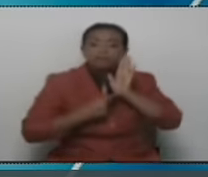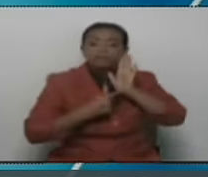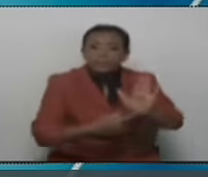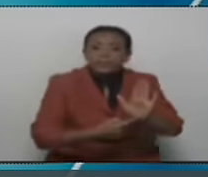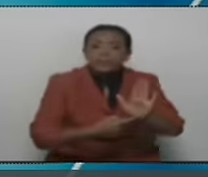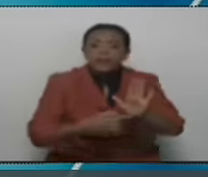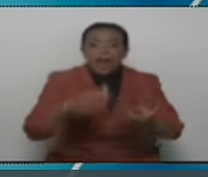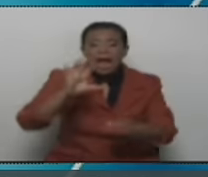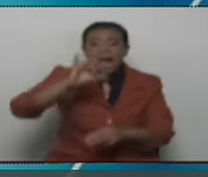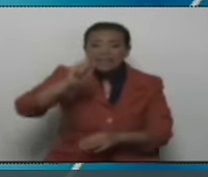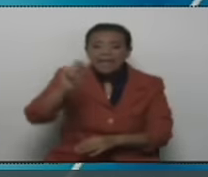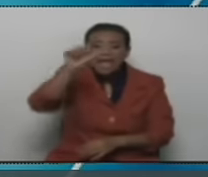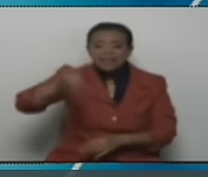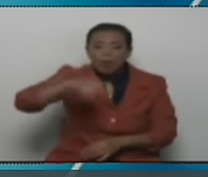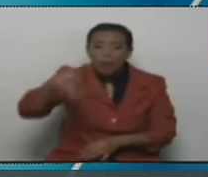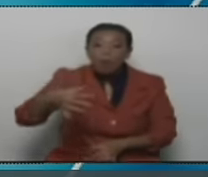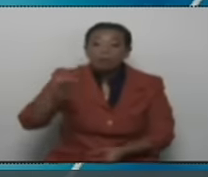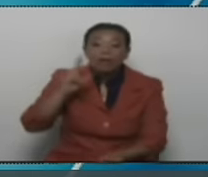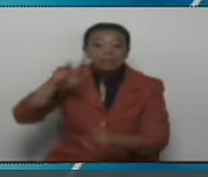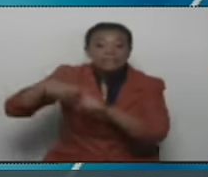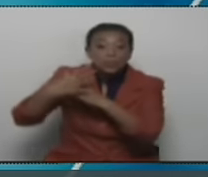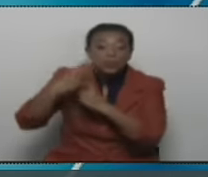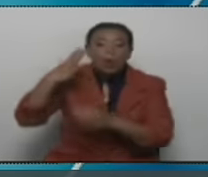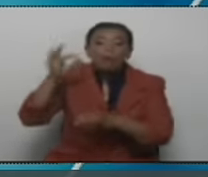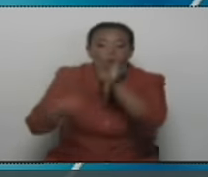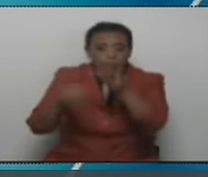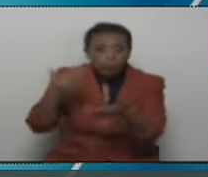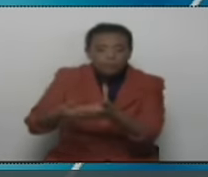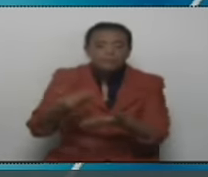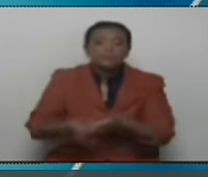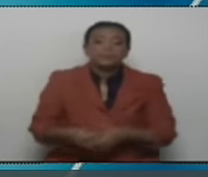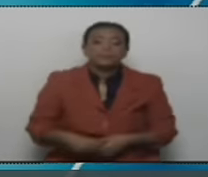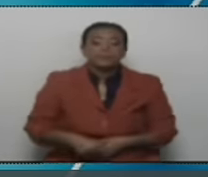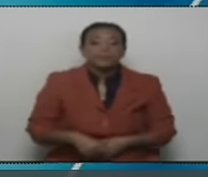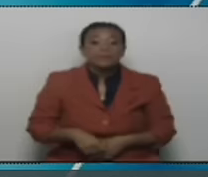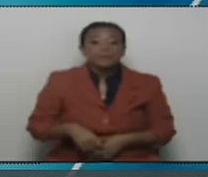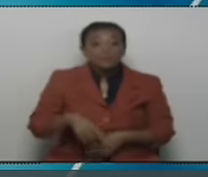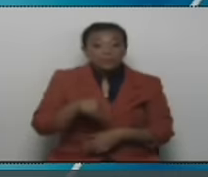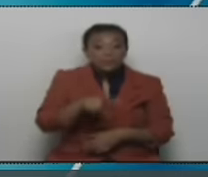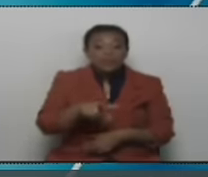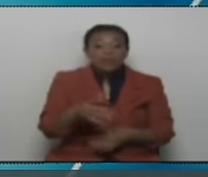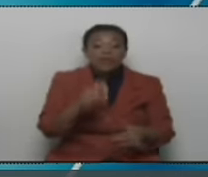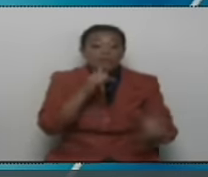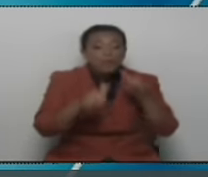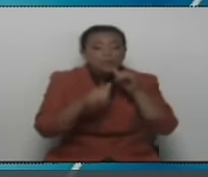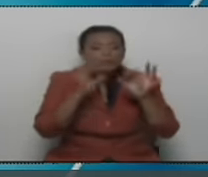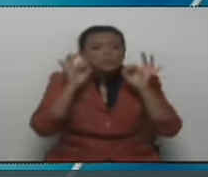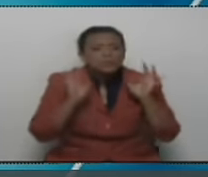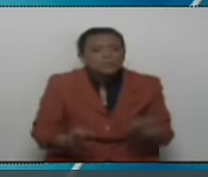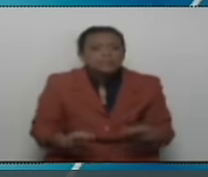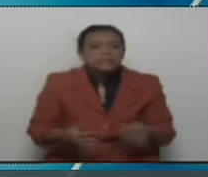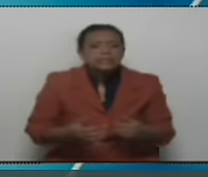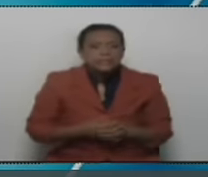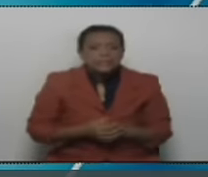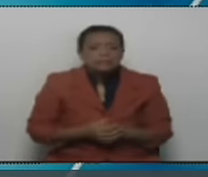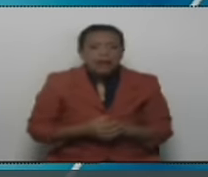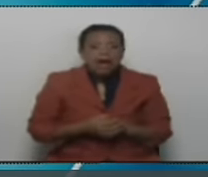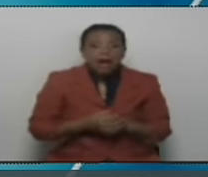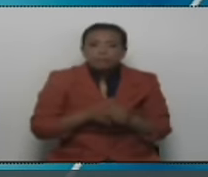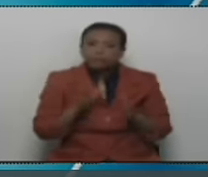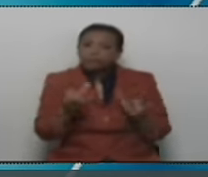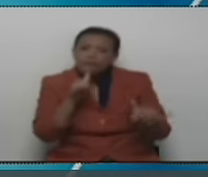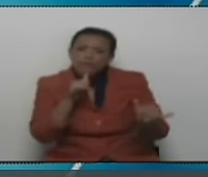los tribunales que van a llevar este caso. Correcto. Y allí nos llega la información por varias